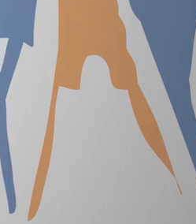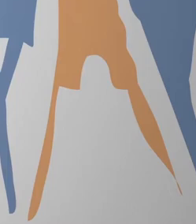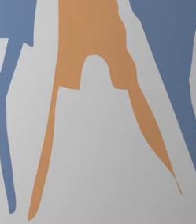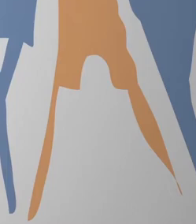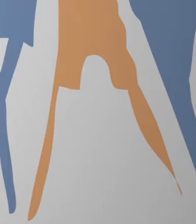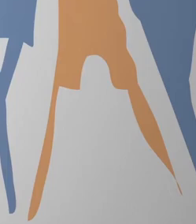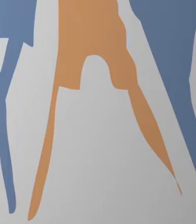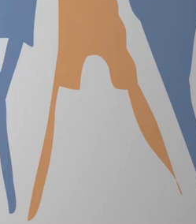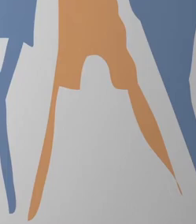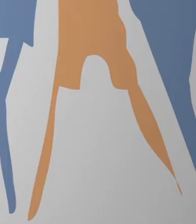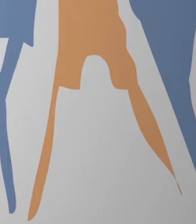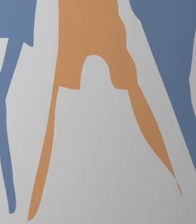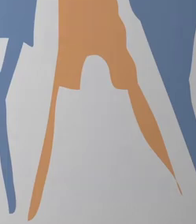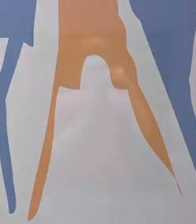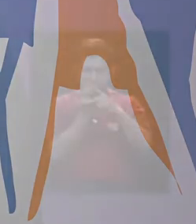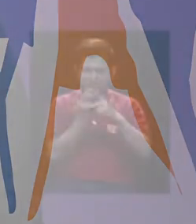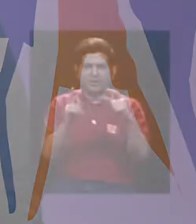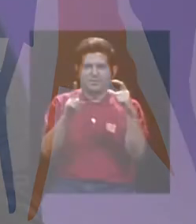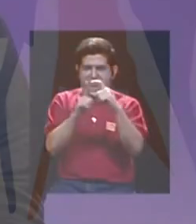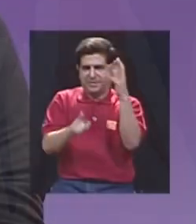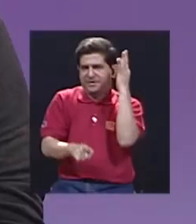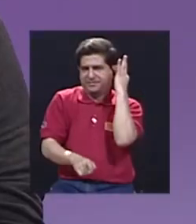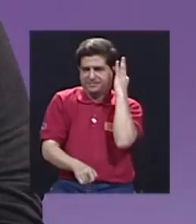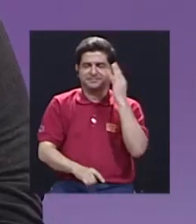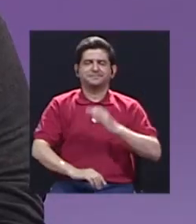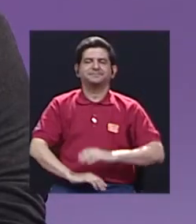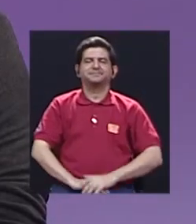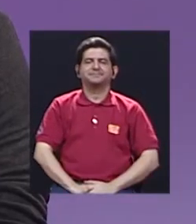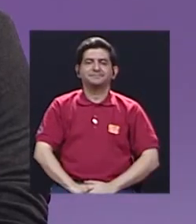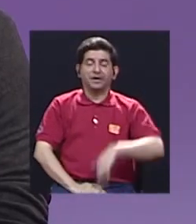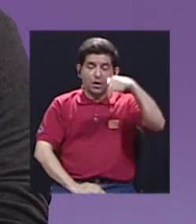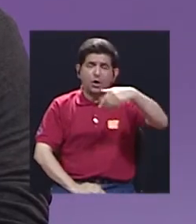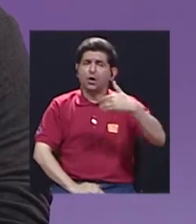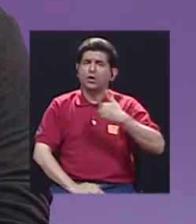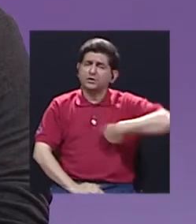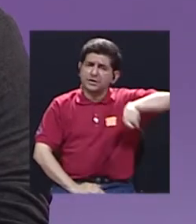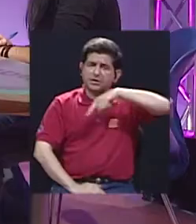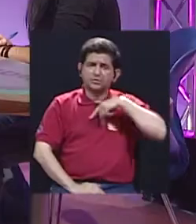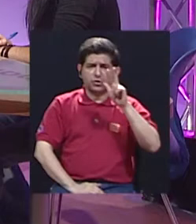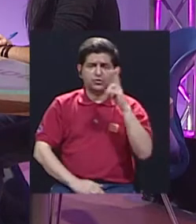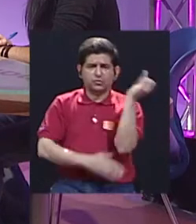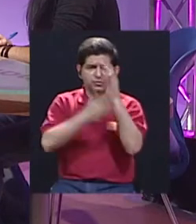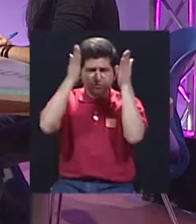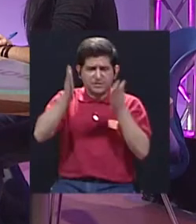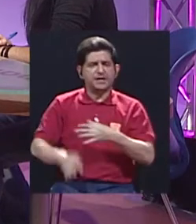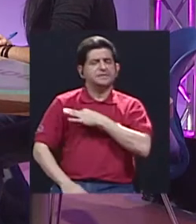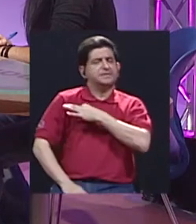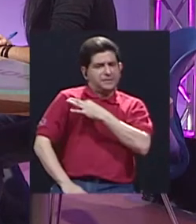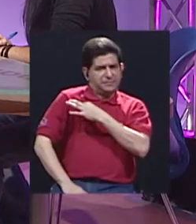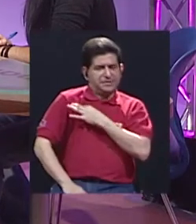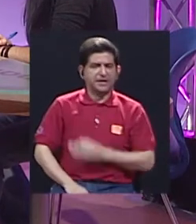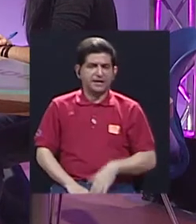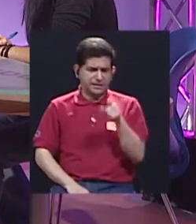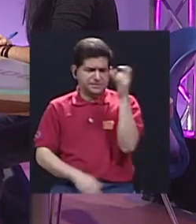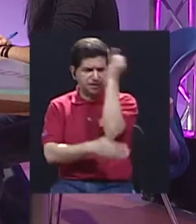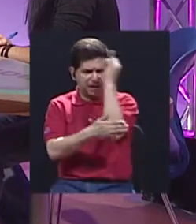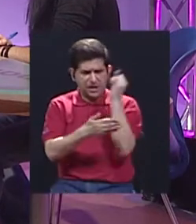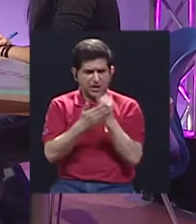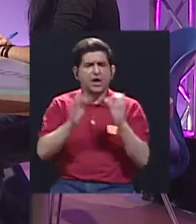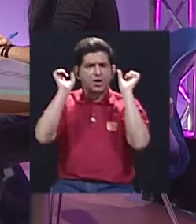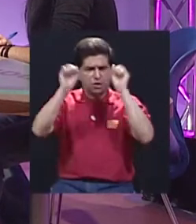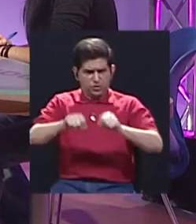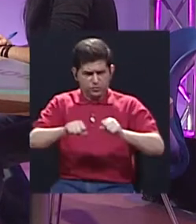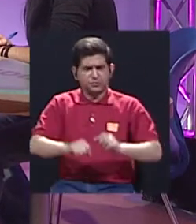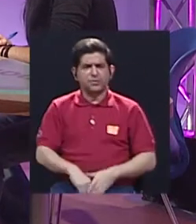Hola, bienvenidas y bienvenidos a un programa más de Palabra de Mujer. Hoy tenemos a tres artistas invitadas que con su arte han